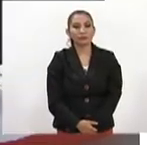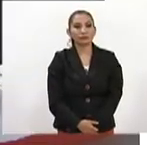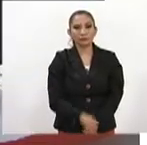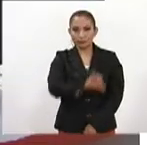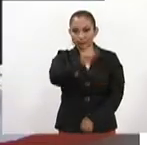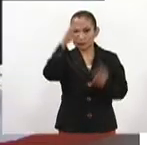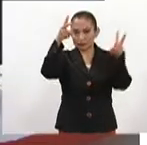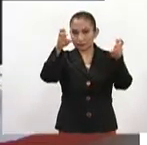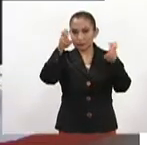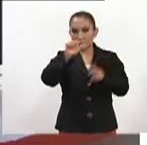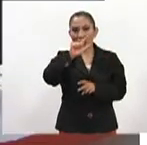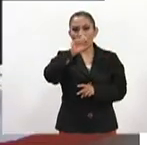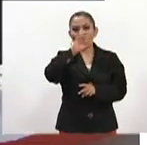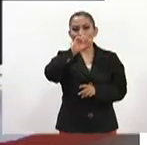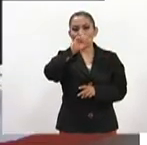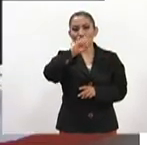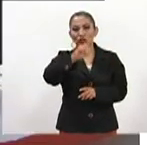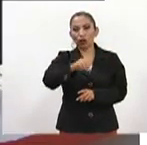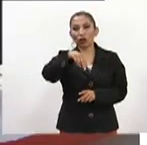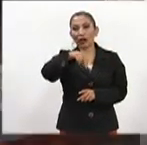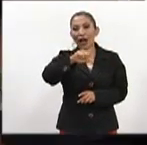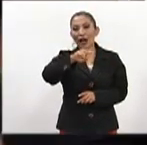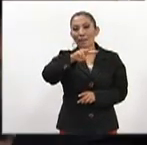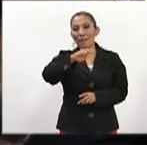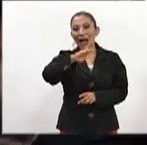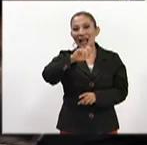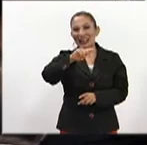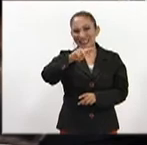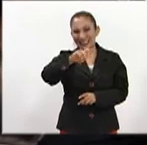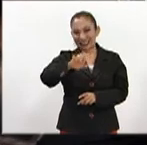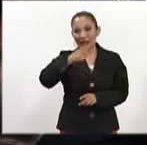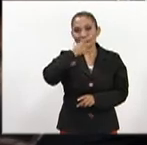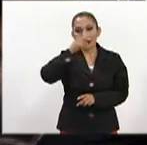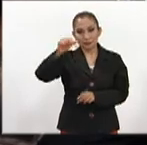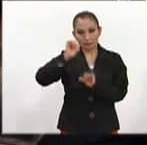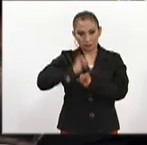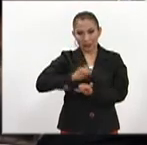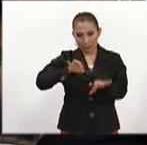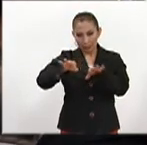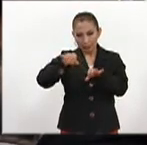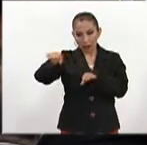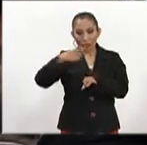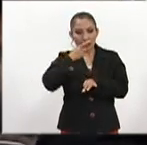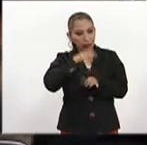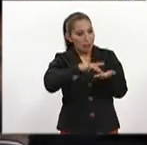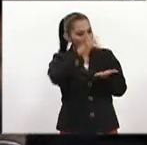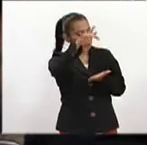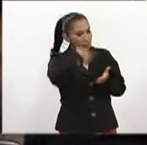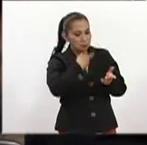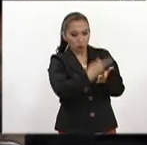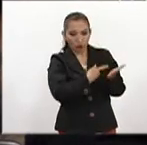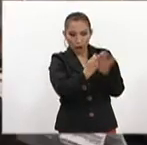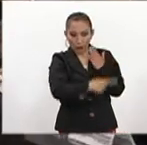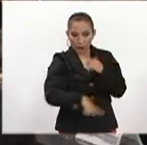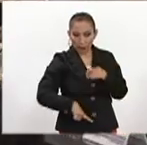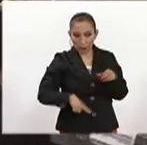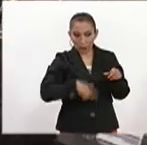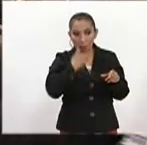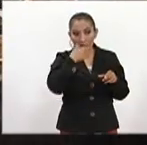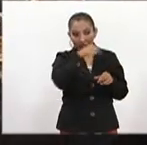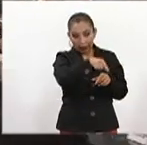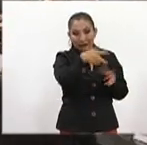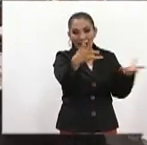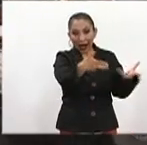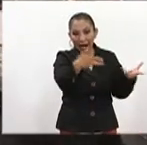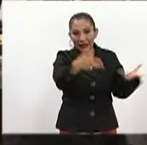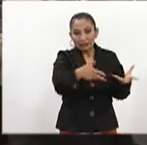En otros asuntos, Alfonso Navarrete Prida, secretario del Trabajo, destacó que gracias a las políticas públicas se ha